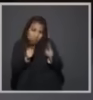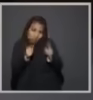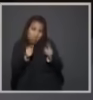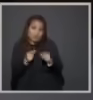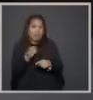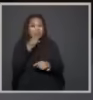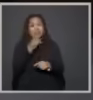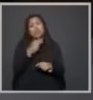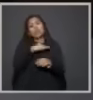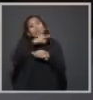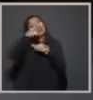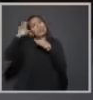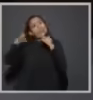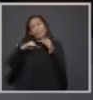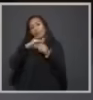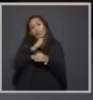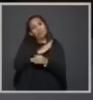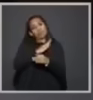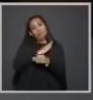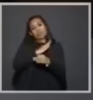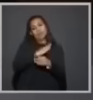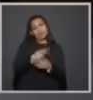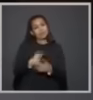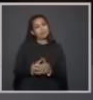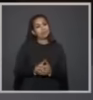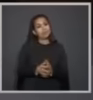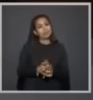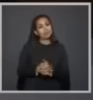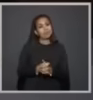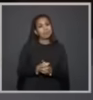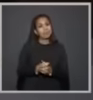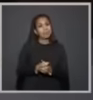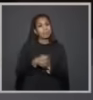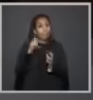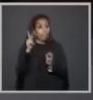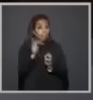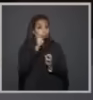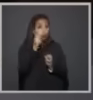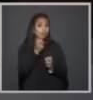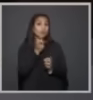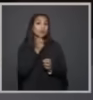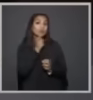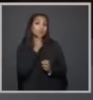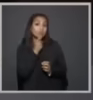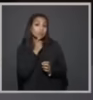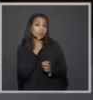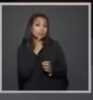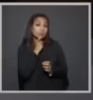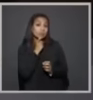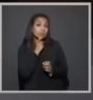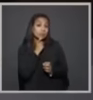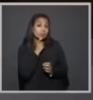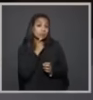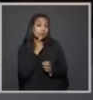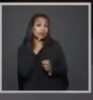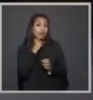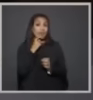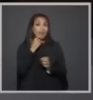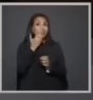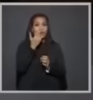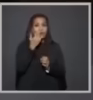Y ahora, la pregunta del millón. Si Andrés Manuel López Obrador no estuviera contendiendo a la